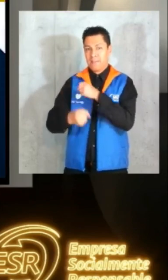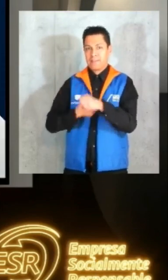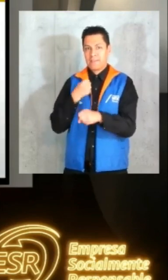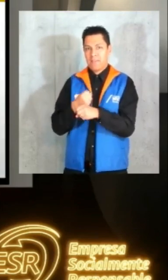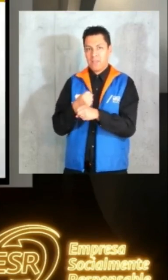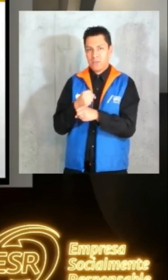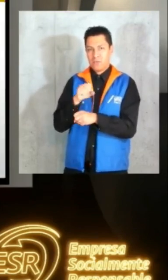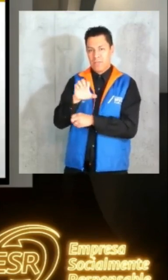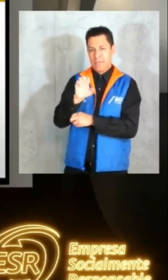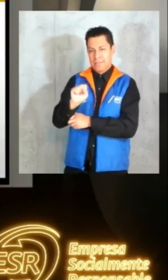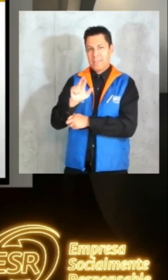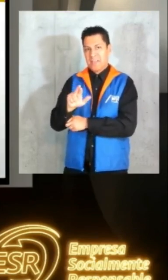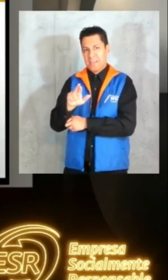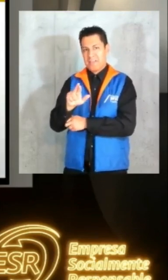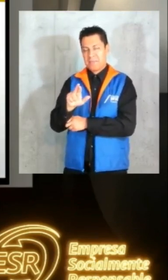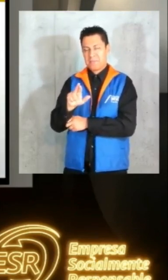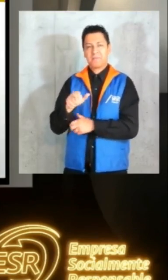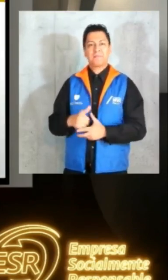ESR.